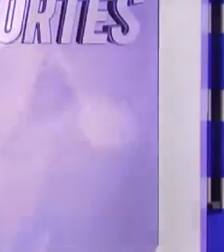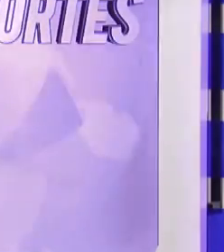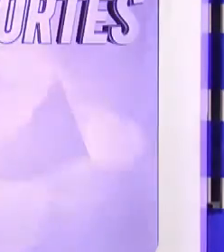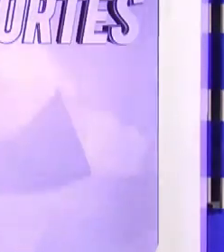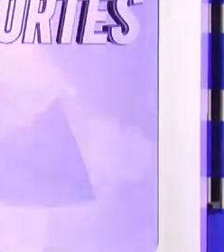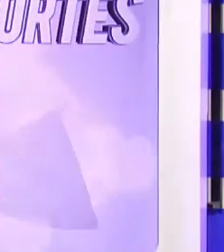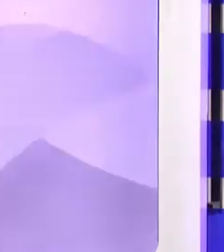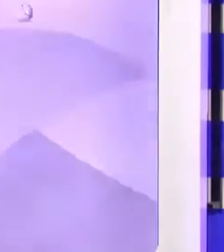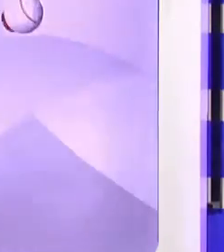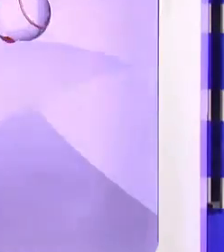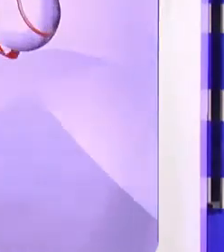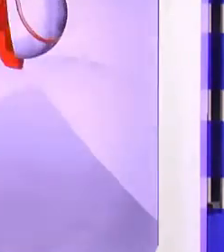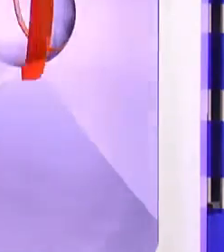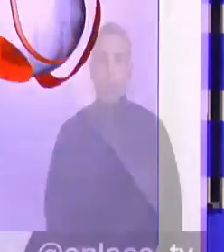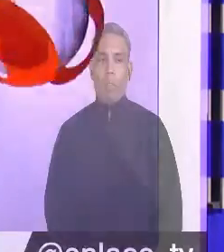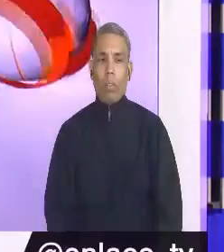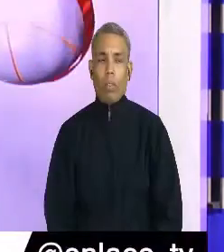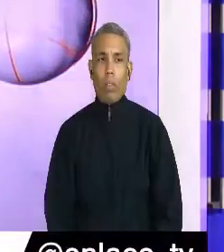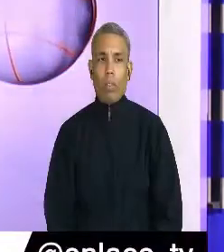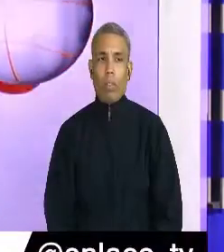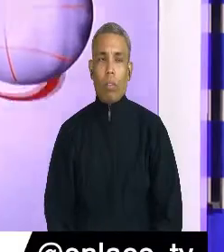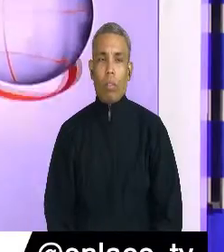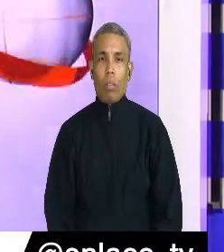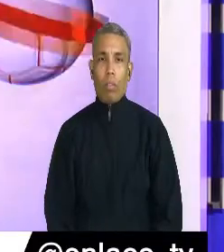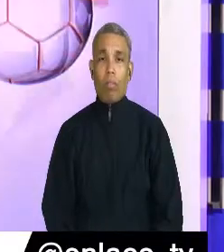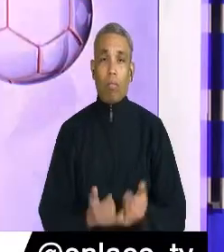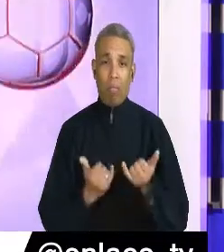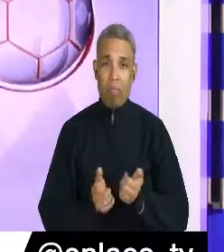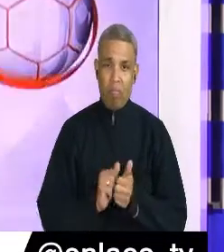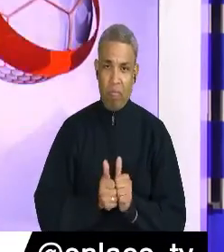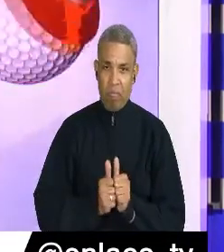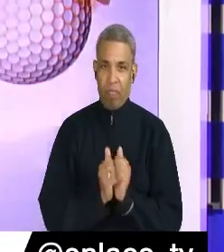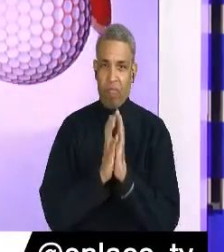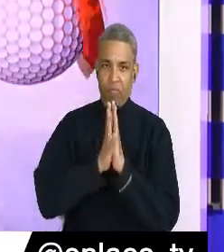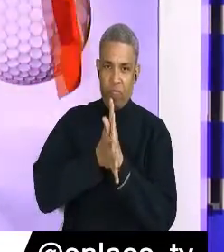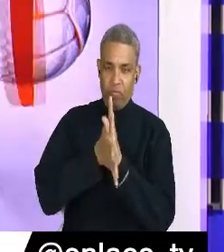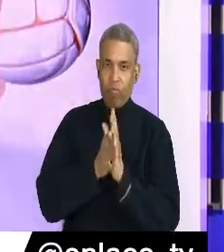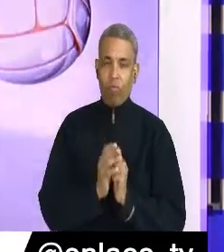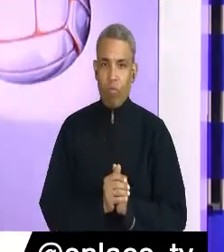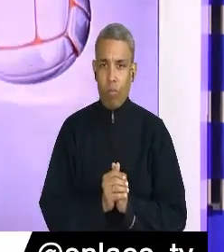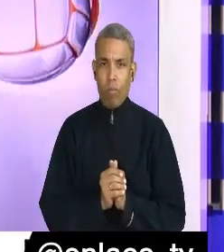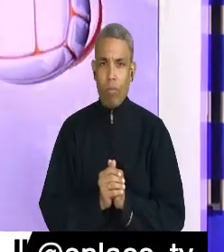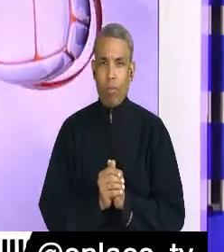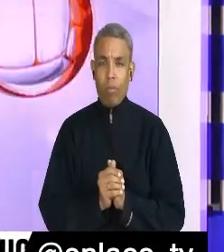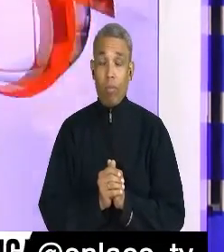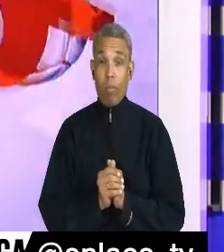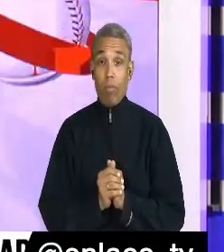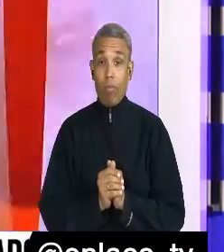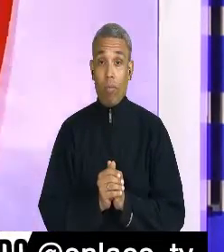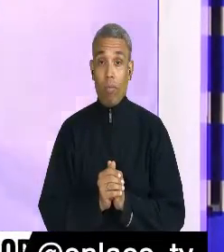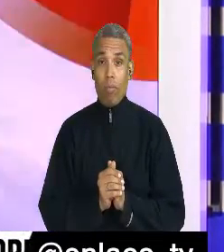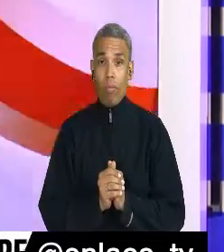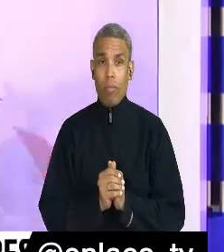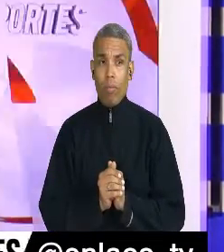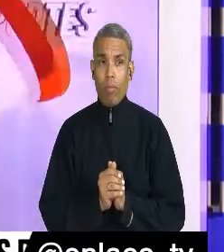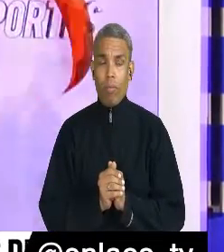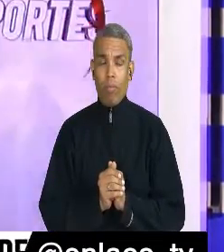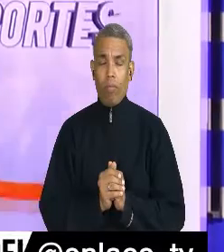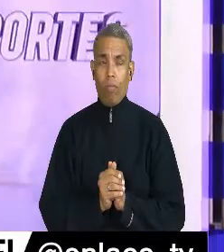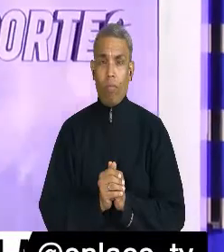doce del mediodía treinta y dos minutos bien continuamos con información deportiva en las noticias lo ha evidenciado destacada fue la